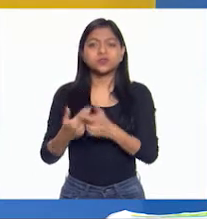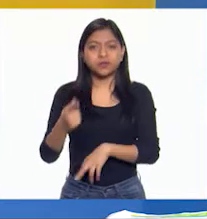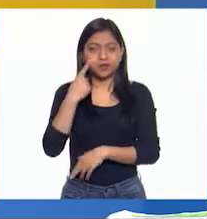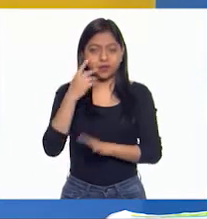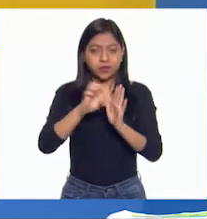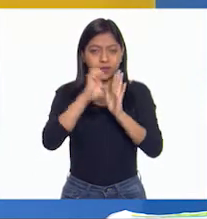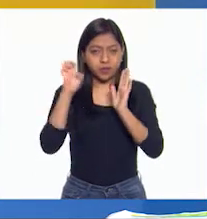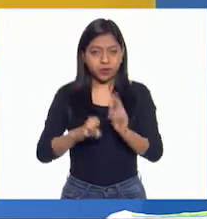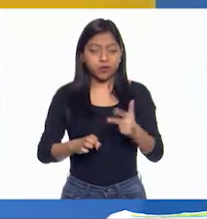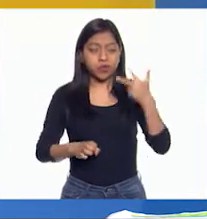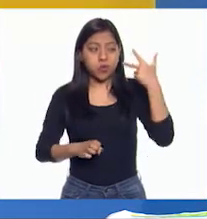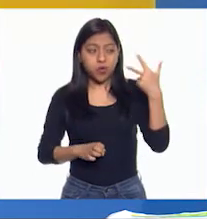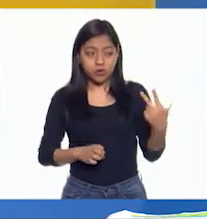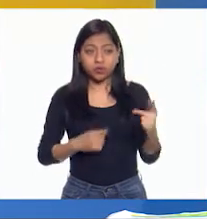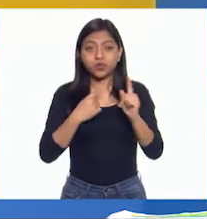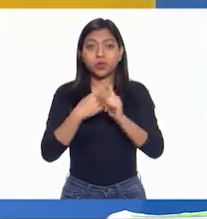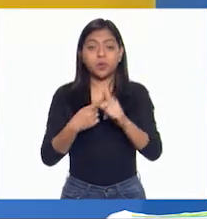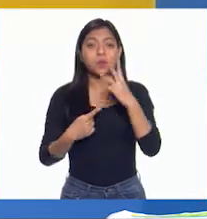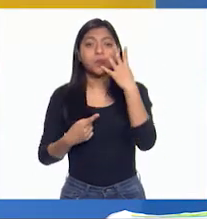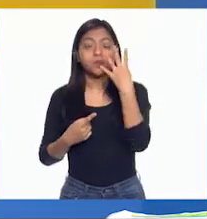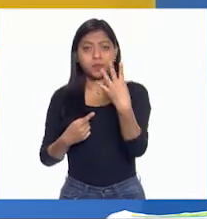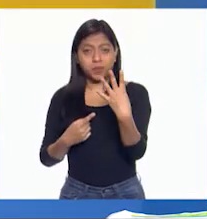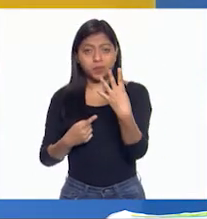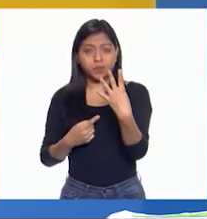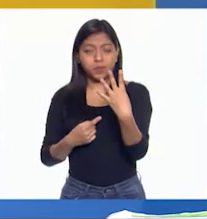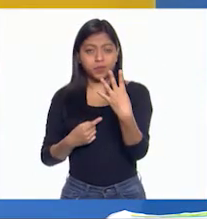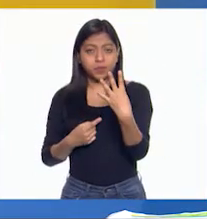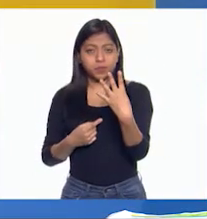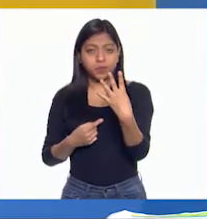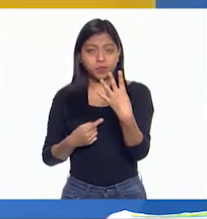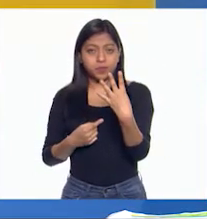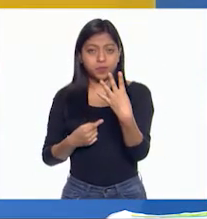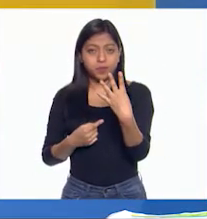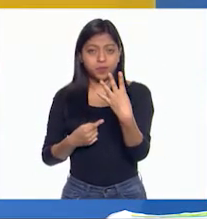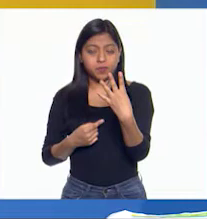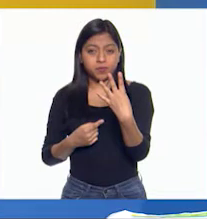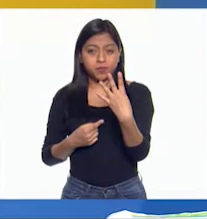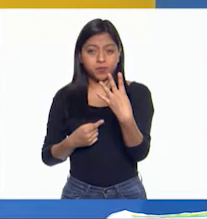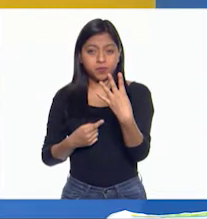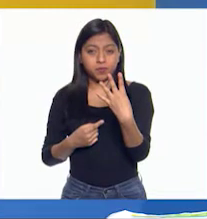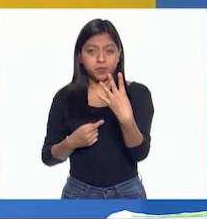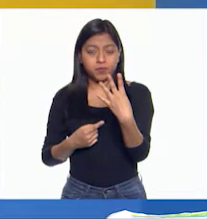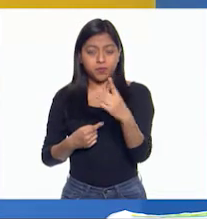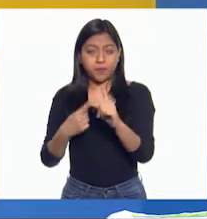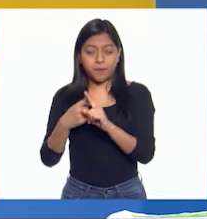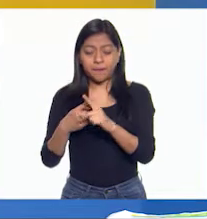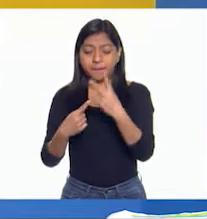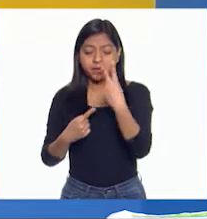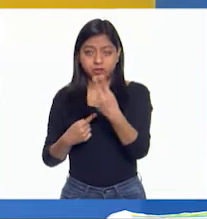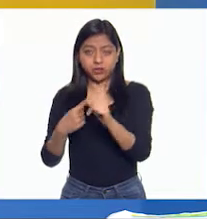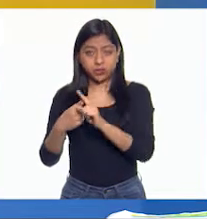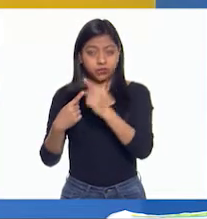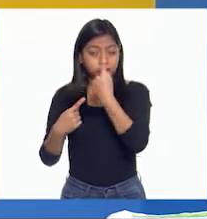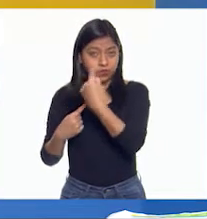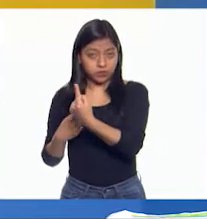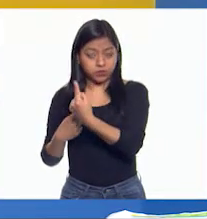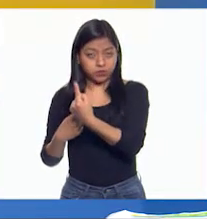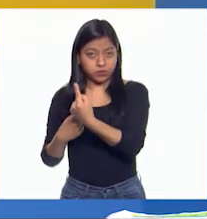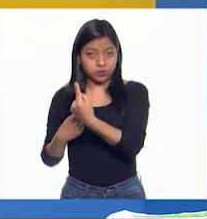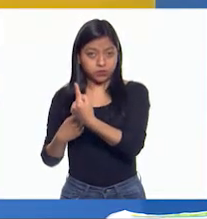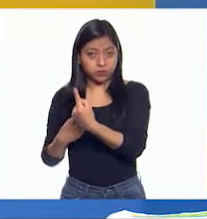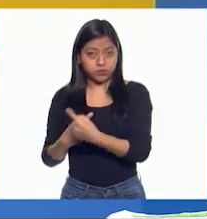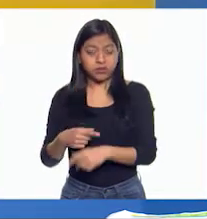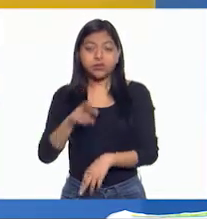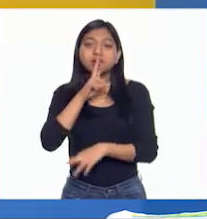8 más 4, 8 más 4 más 2 más 1... me